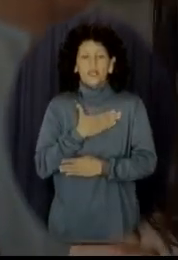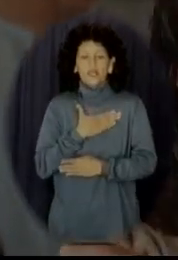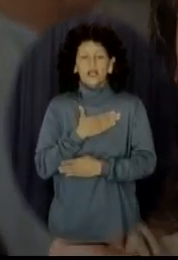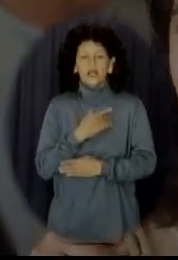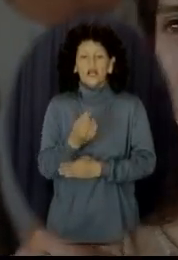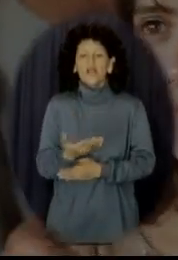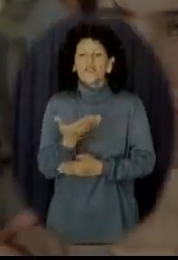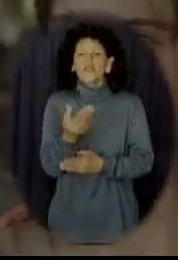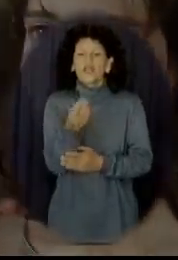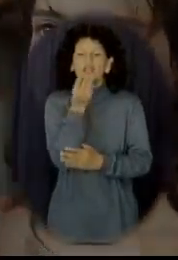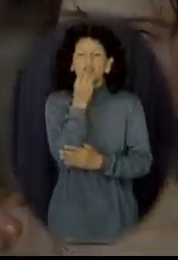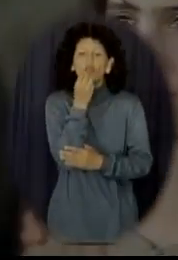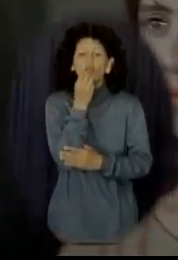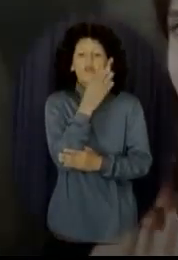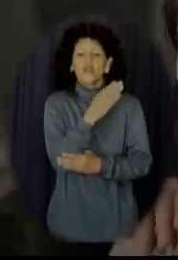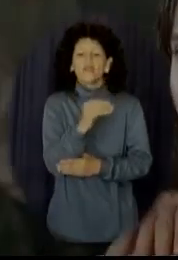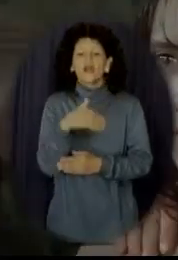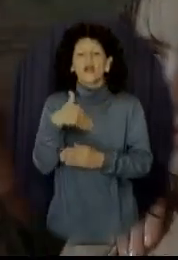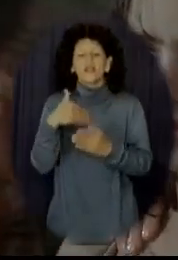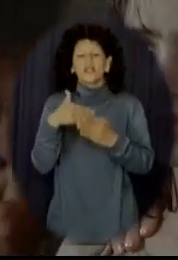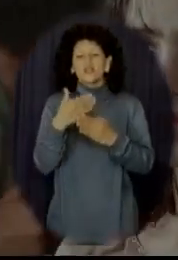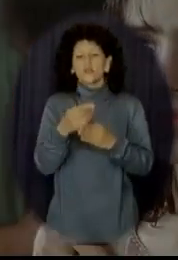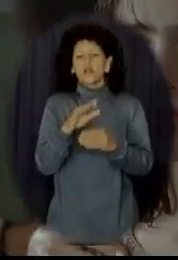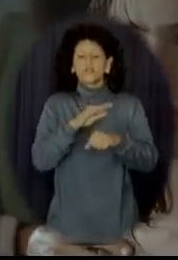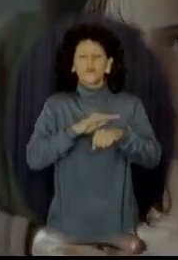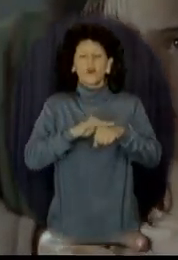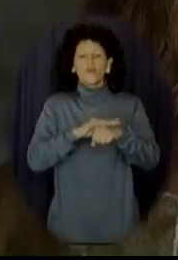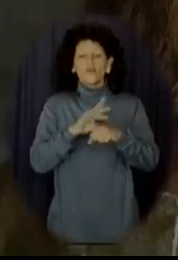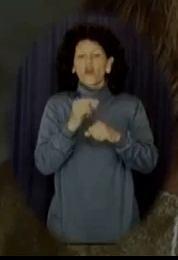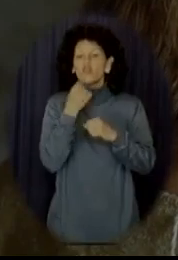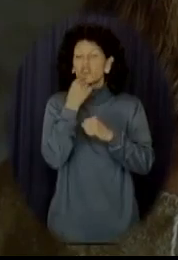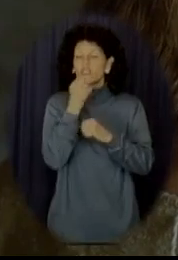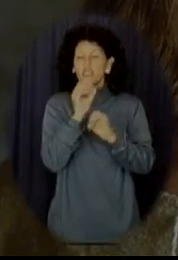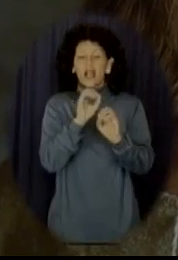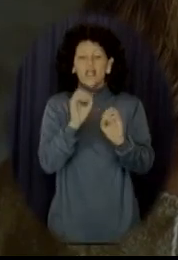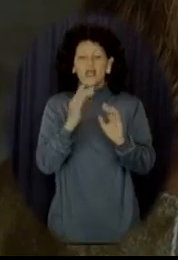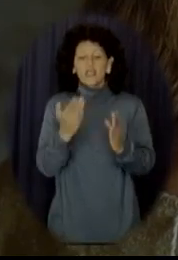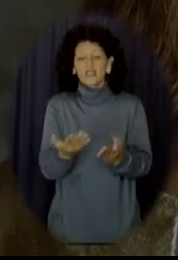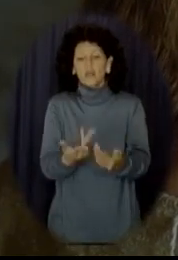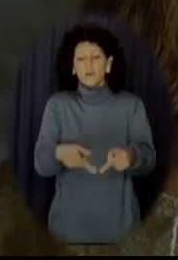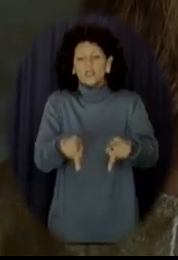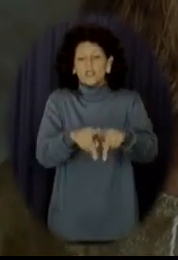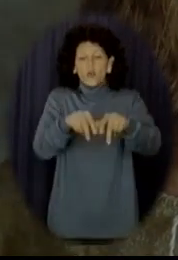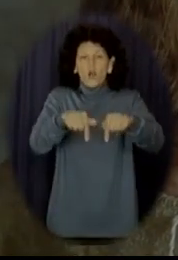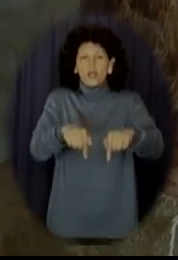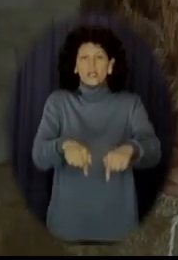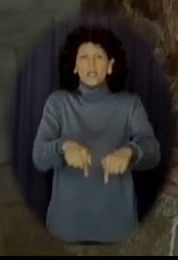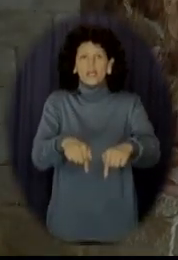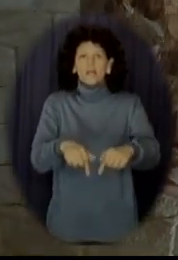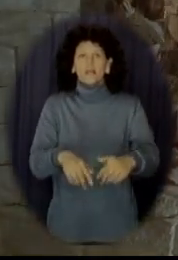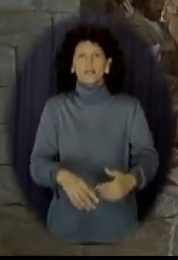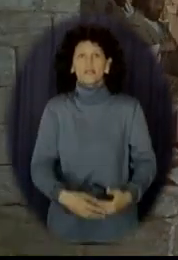Denle algo de comer. Y les pido que no divulguen lo que pasó.